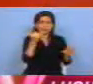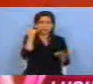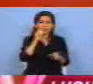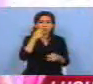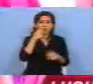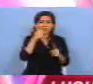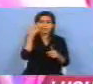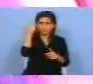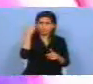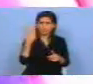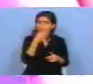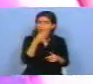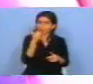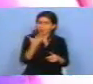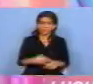canosa últimamente